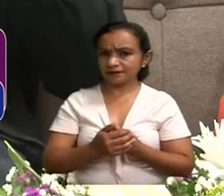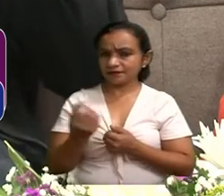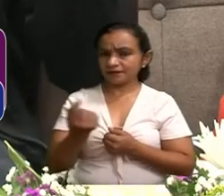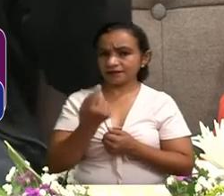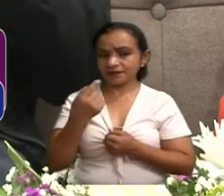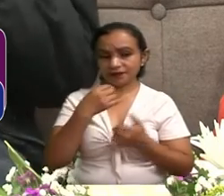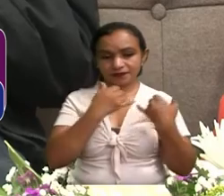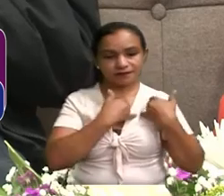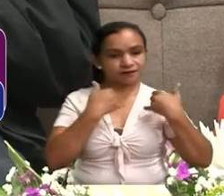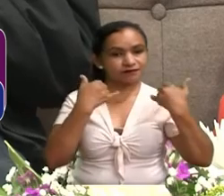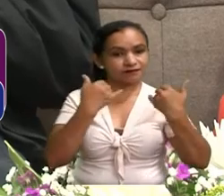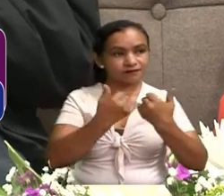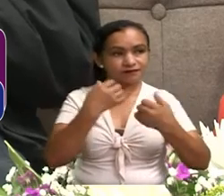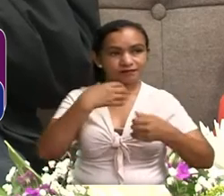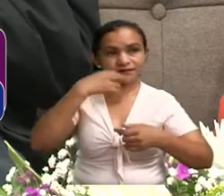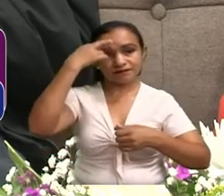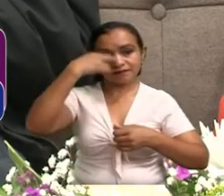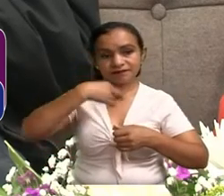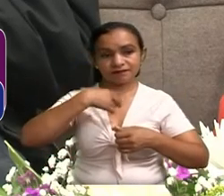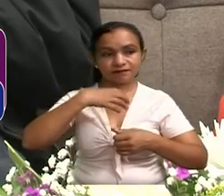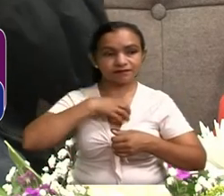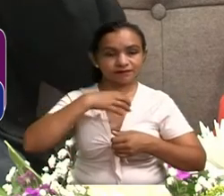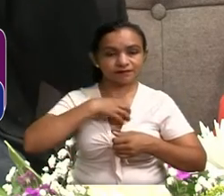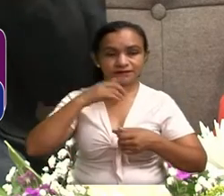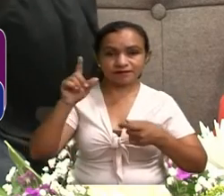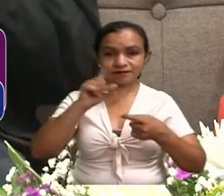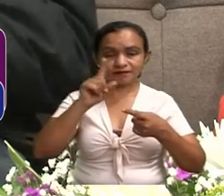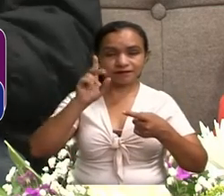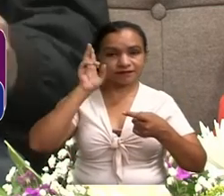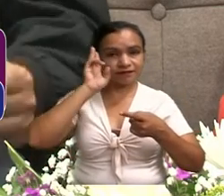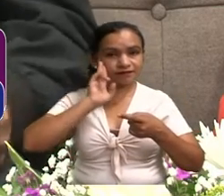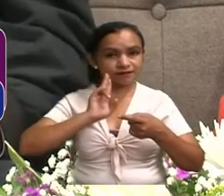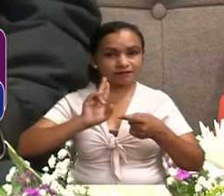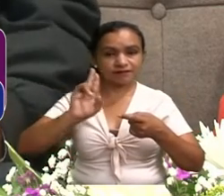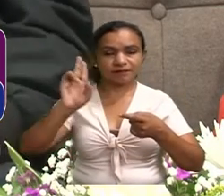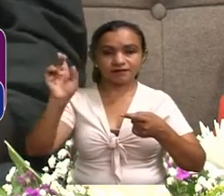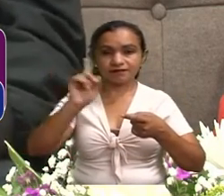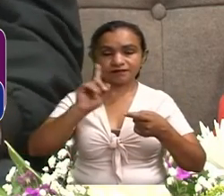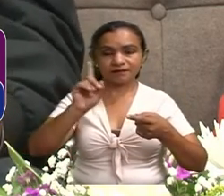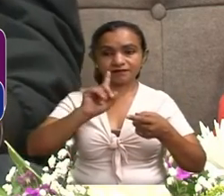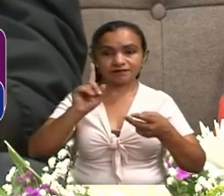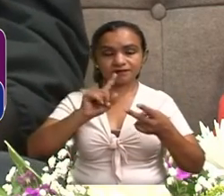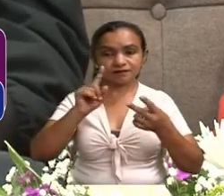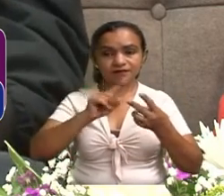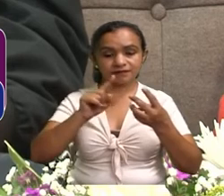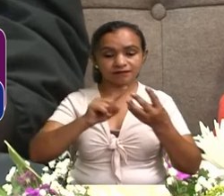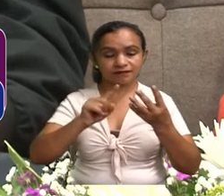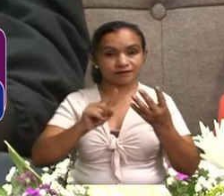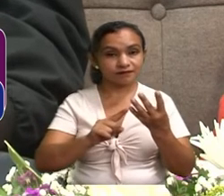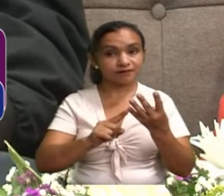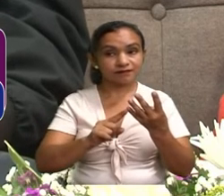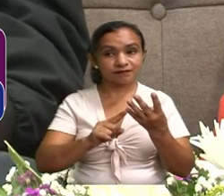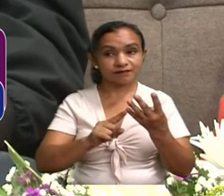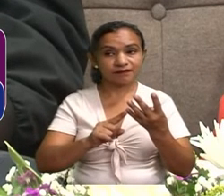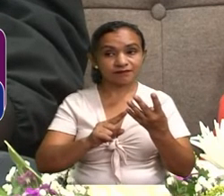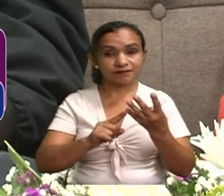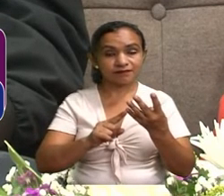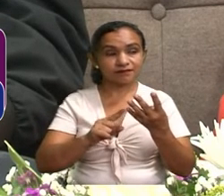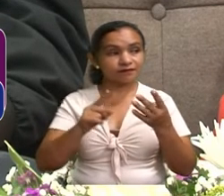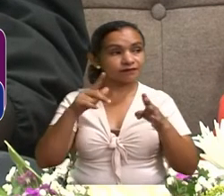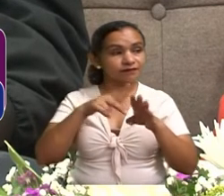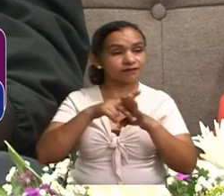las instituciones o las universidades, sino que también hay una las